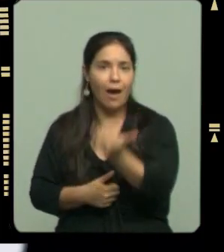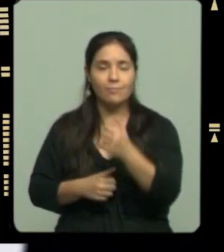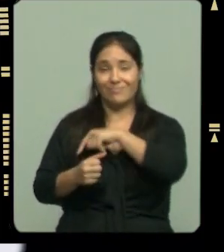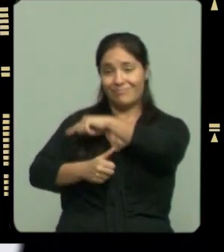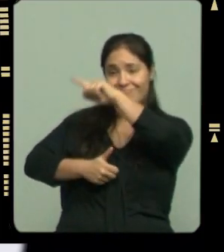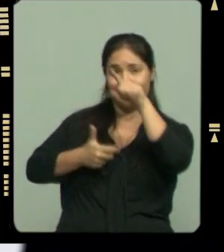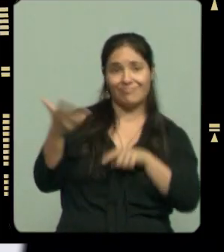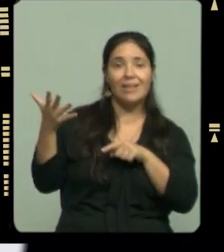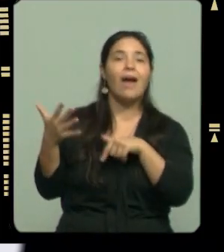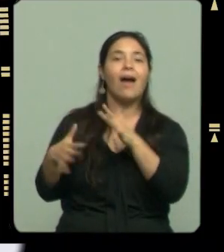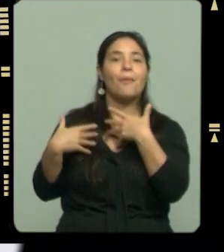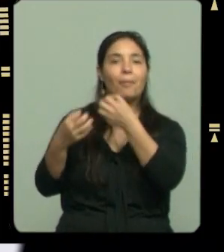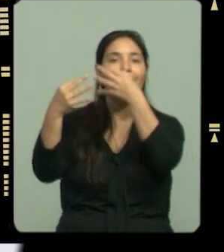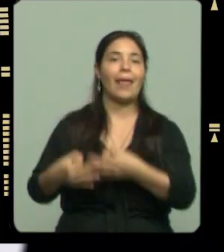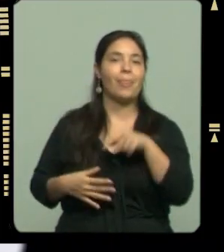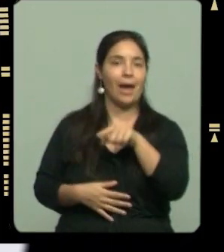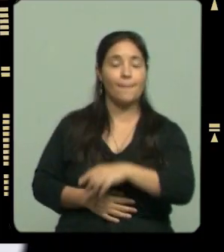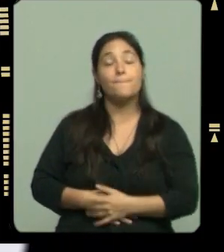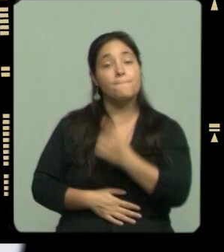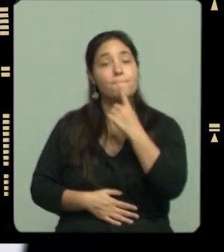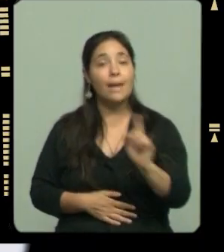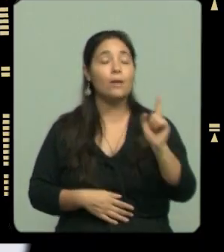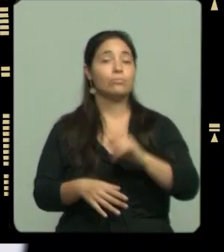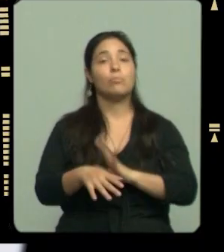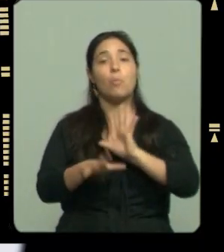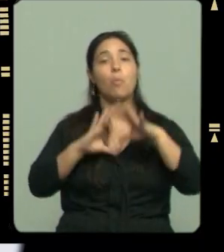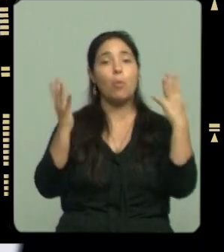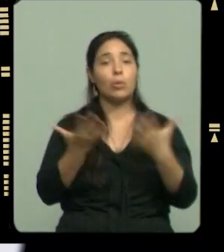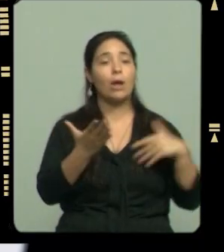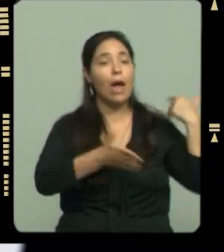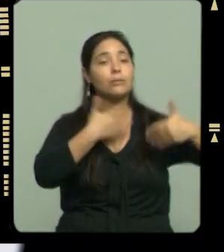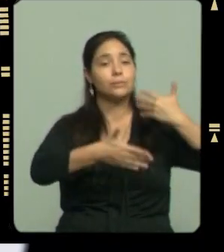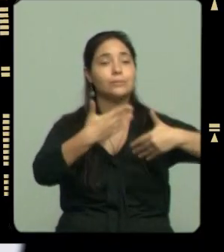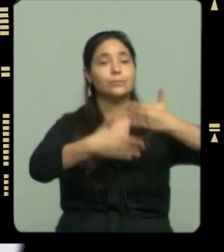el empleo, el consumo como indicadores de bienestar. Después con la evolución de la humanidad,